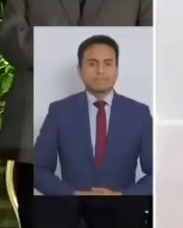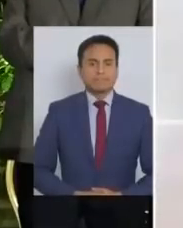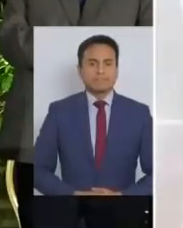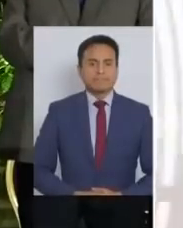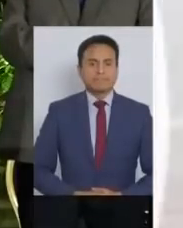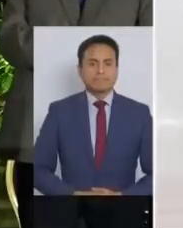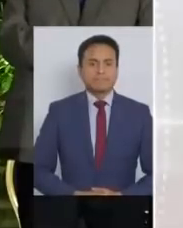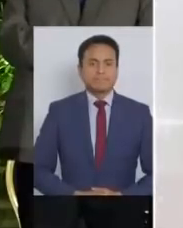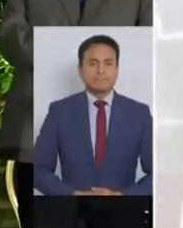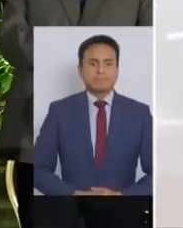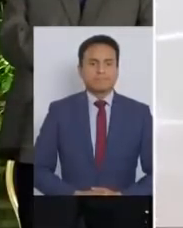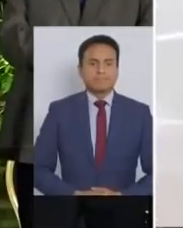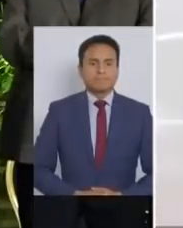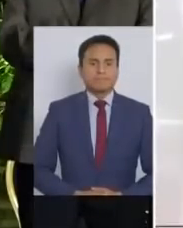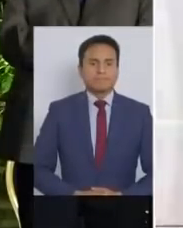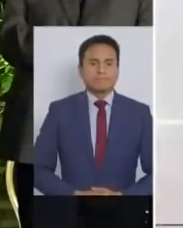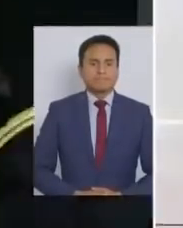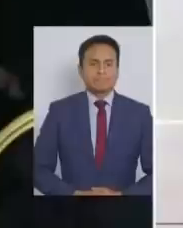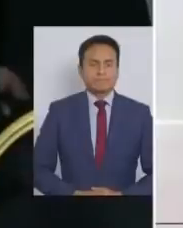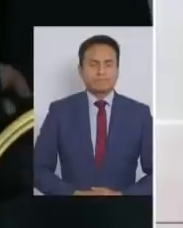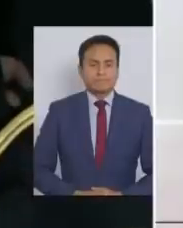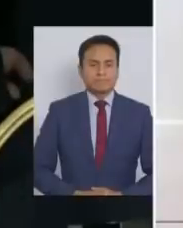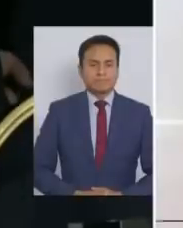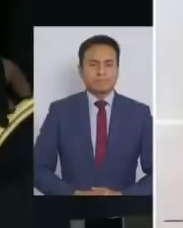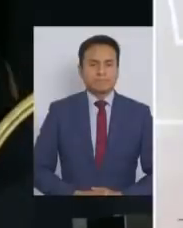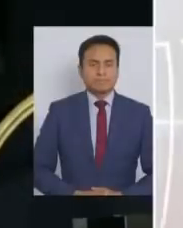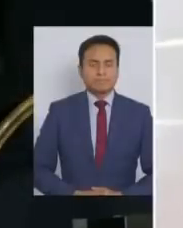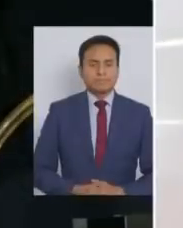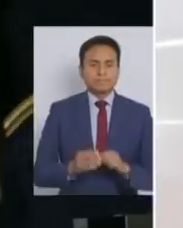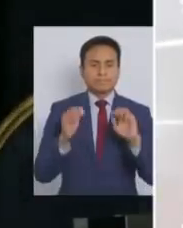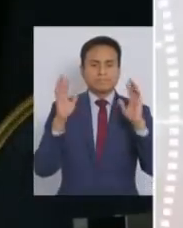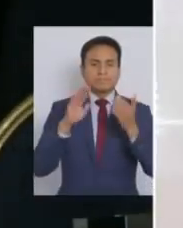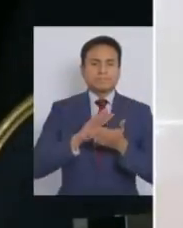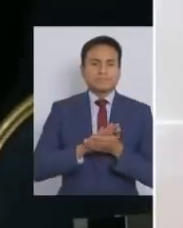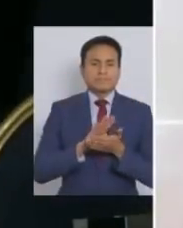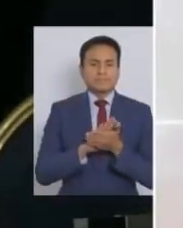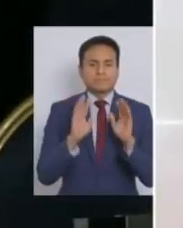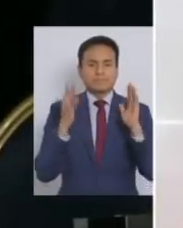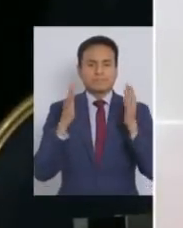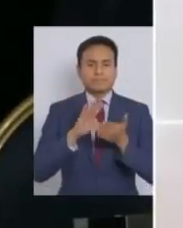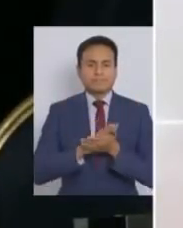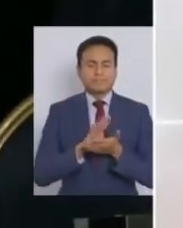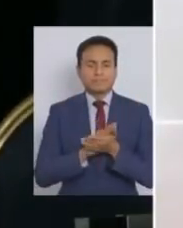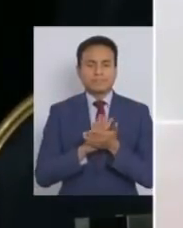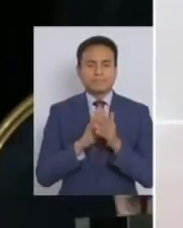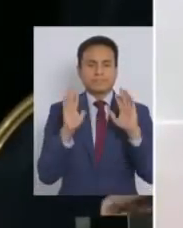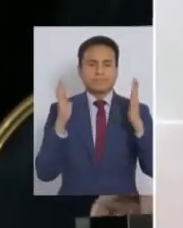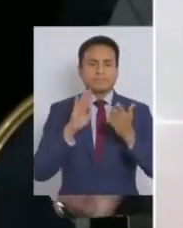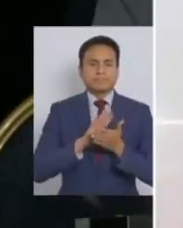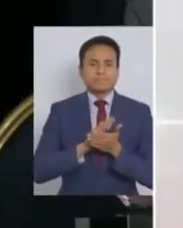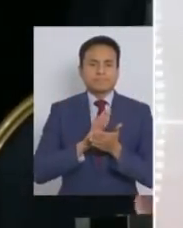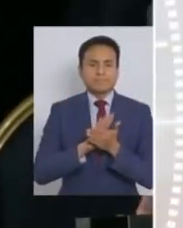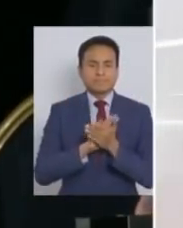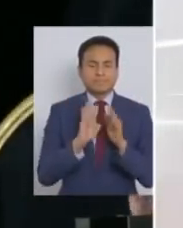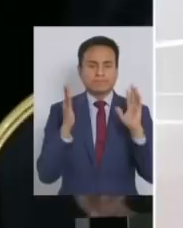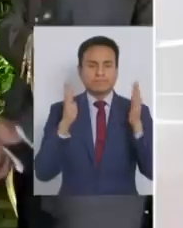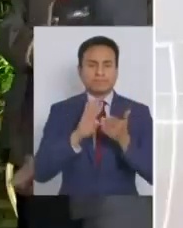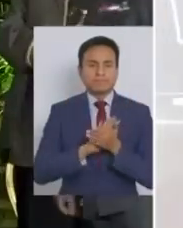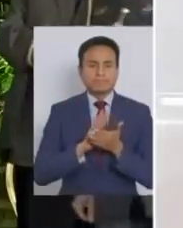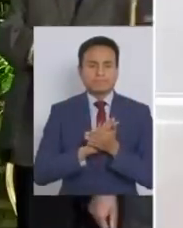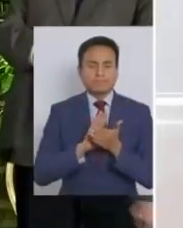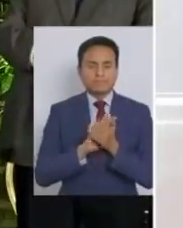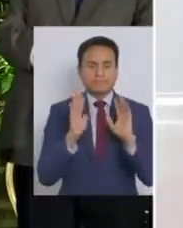obviamente tengan actividades, eso se podría complementar para que se haga una idea con empresas que hayan tenido venta al 2019, o sea, antes del estallido